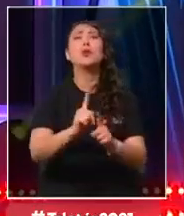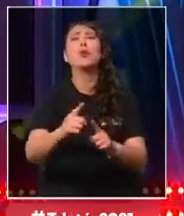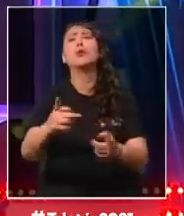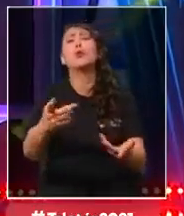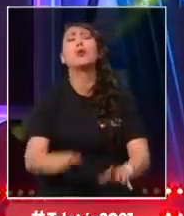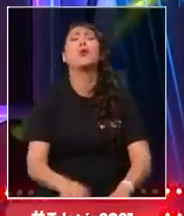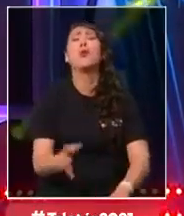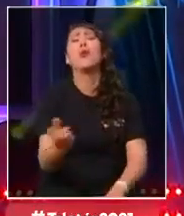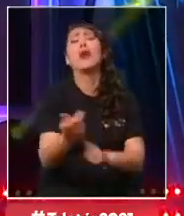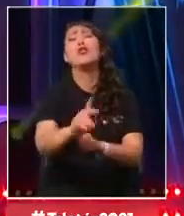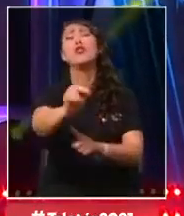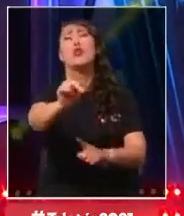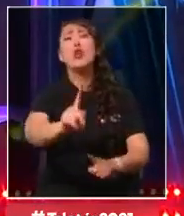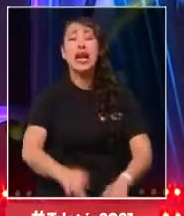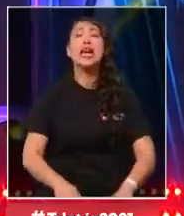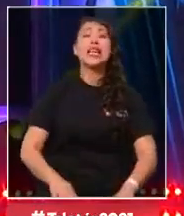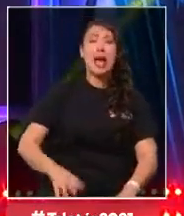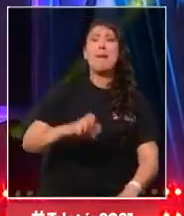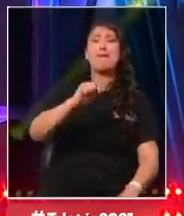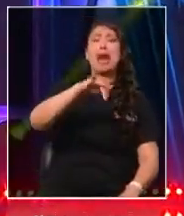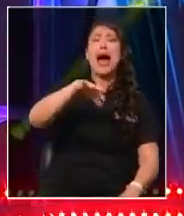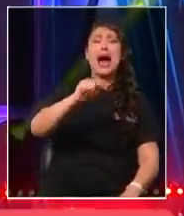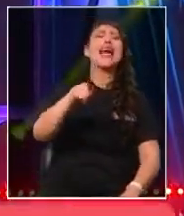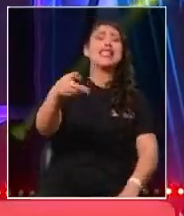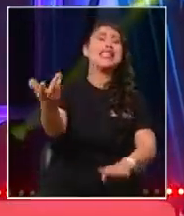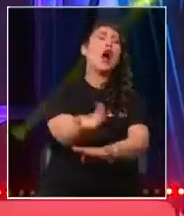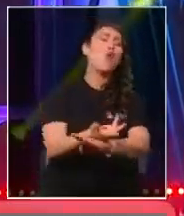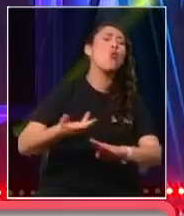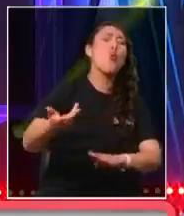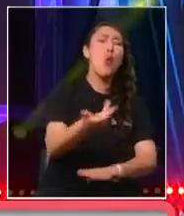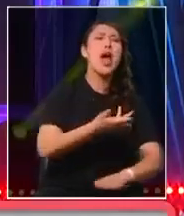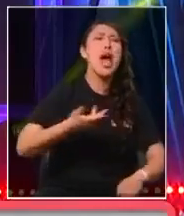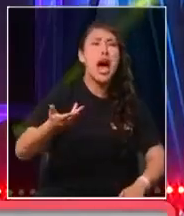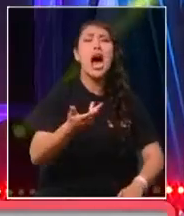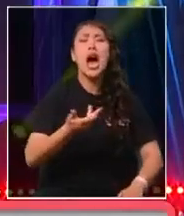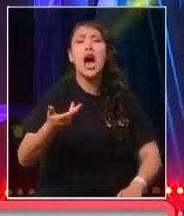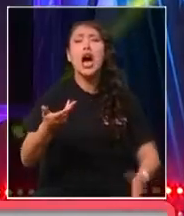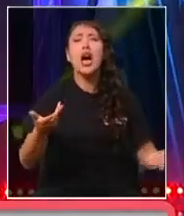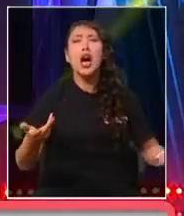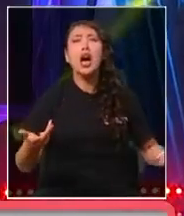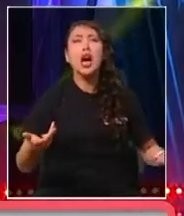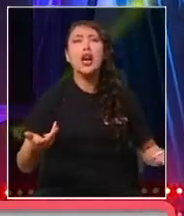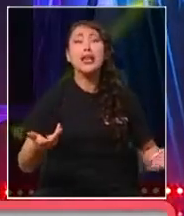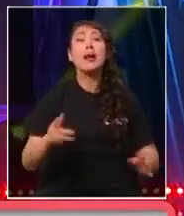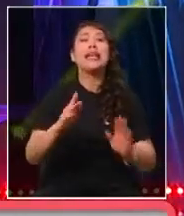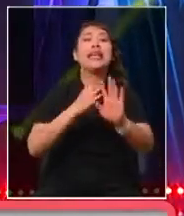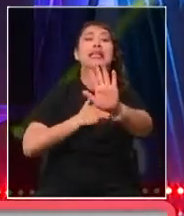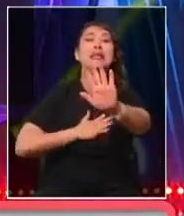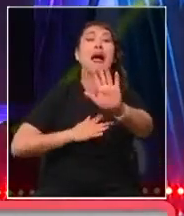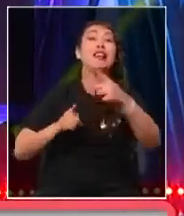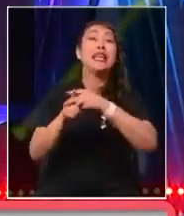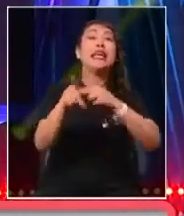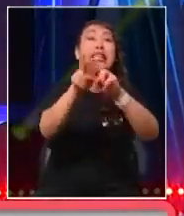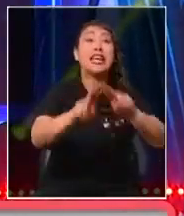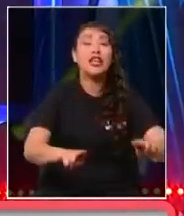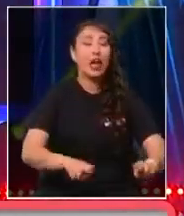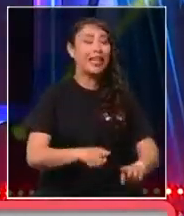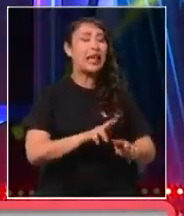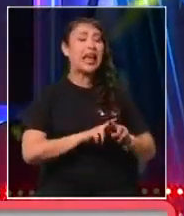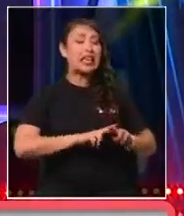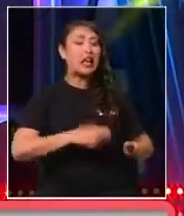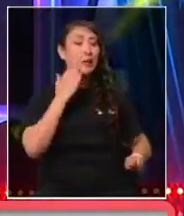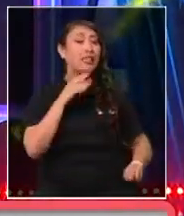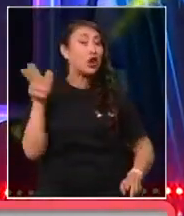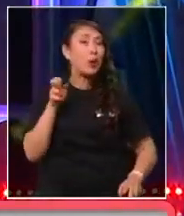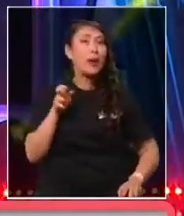esa weón, no. ¿Qué paja esa weón, no entaña? Te querís, mi niño. Te querís, mi niño.